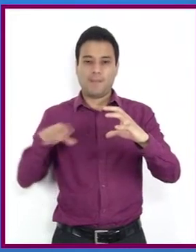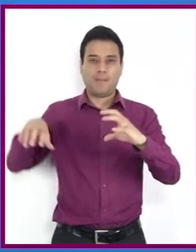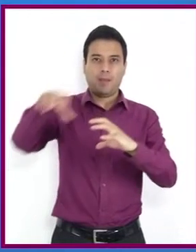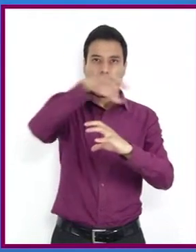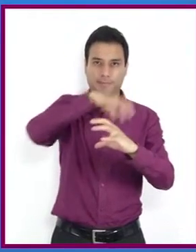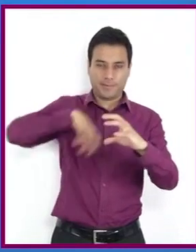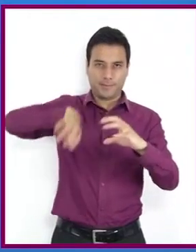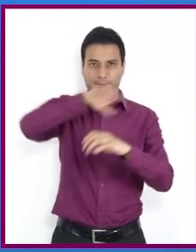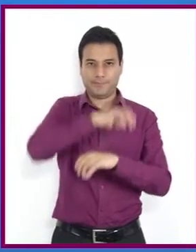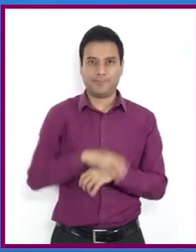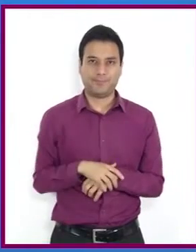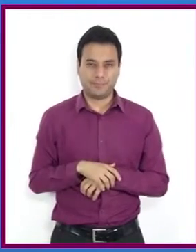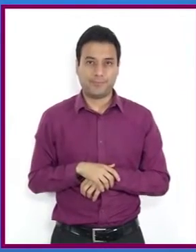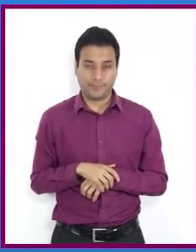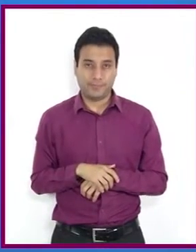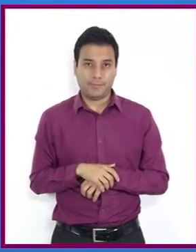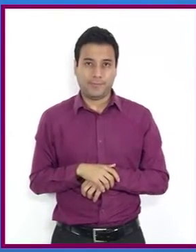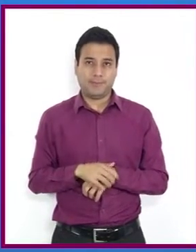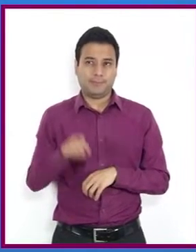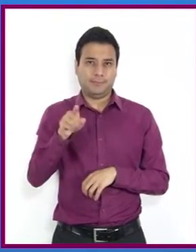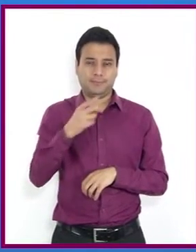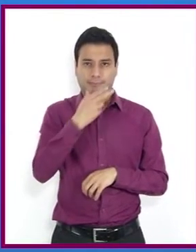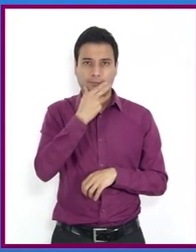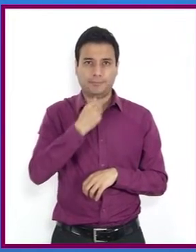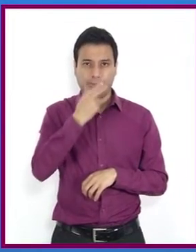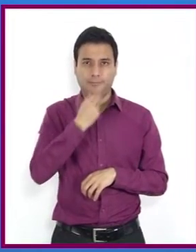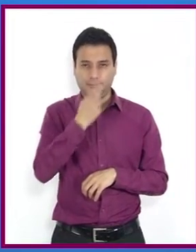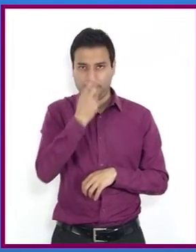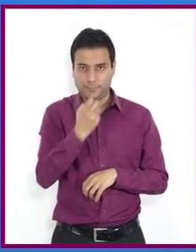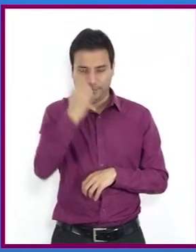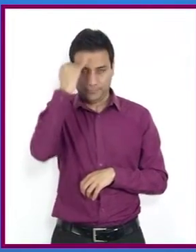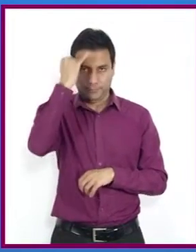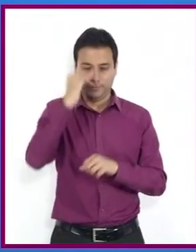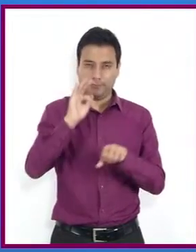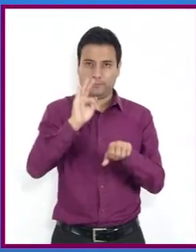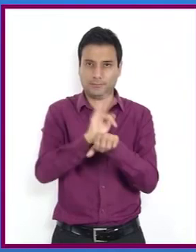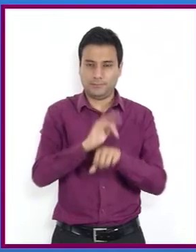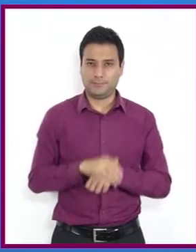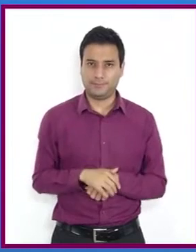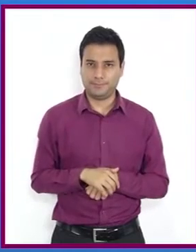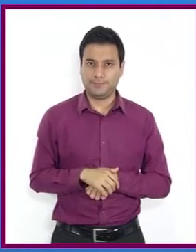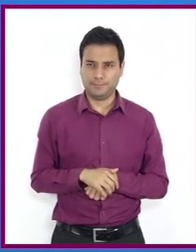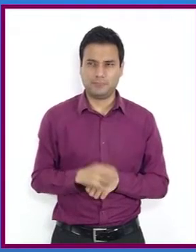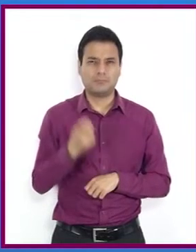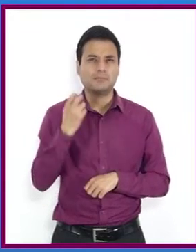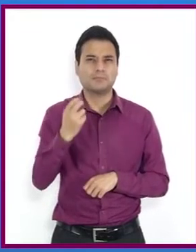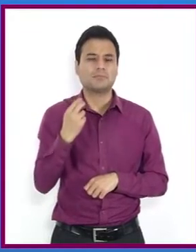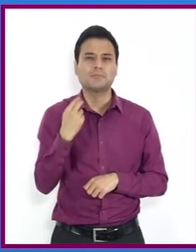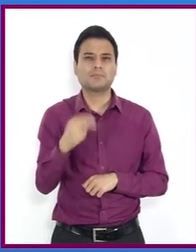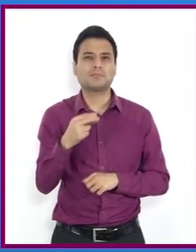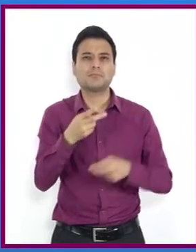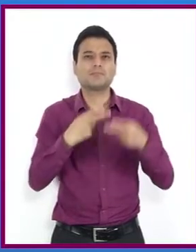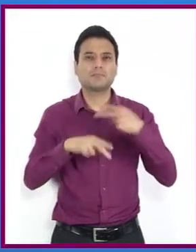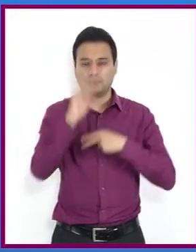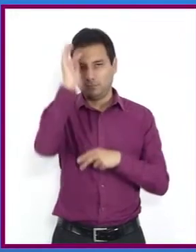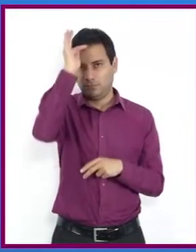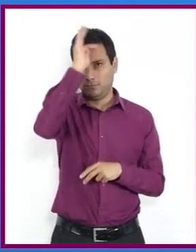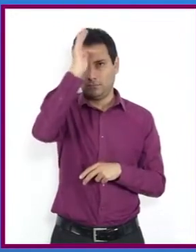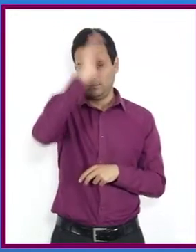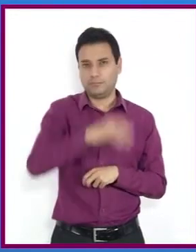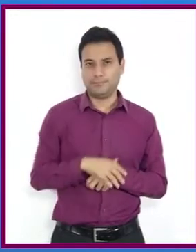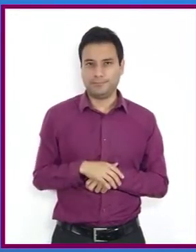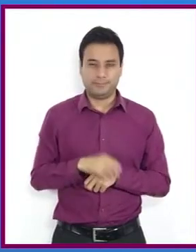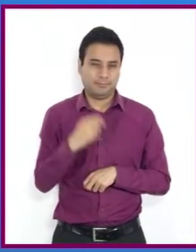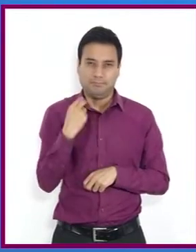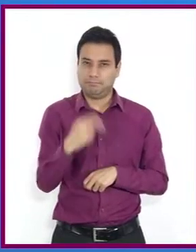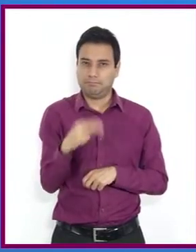de visión conservadora y rivales de Galileo. El nombre del personaje proviene del filósofo homónimo